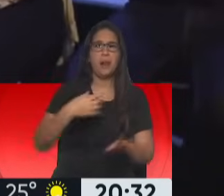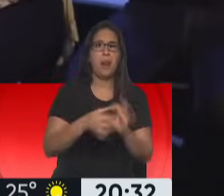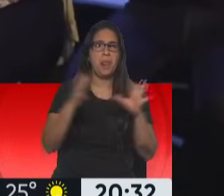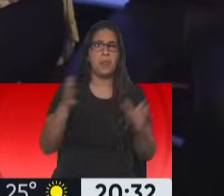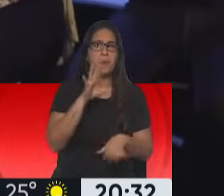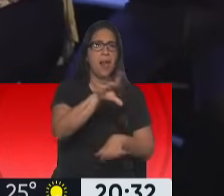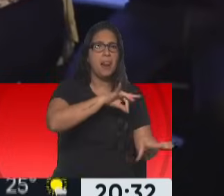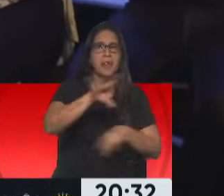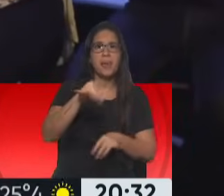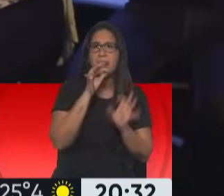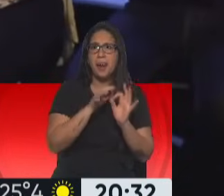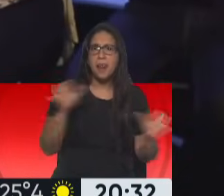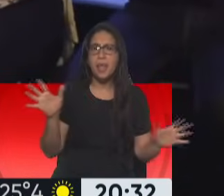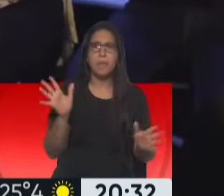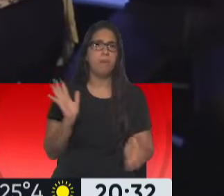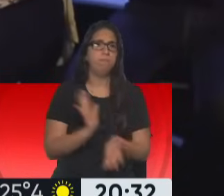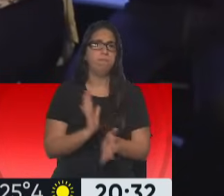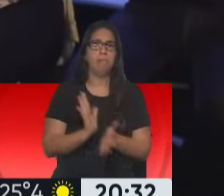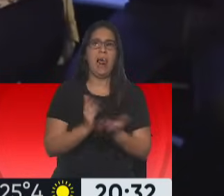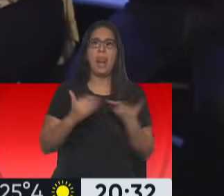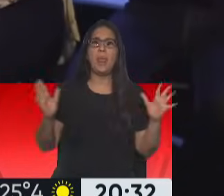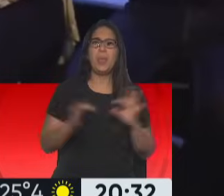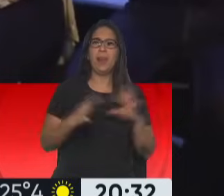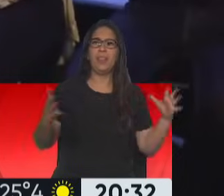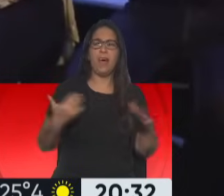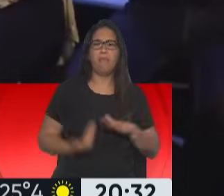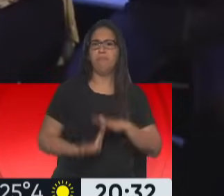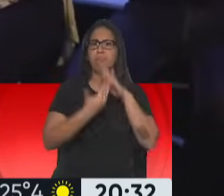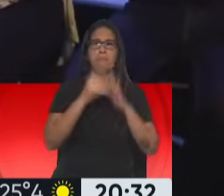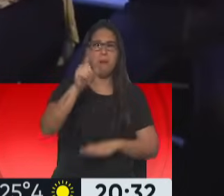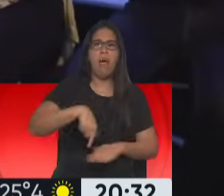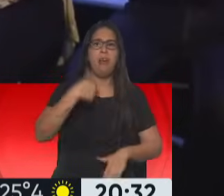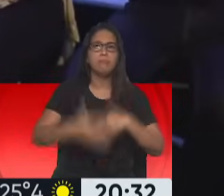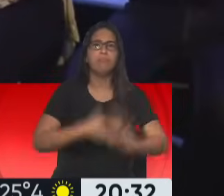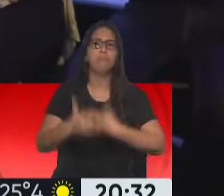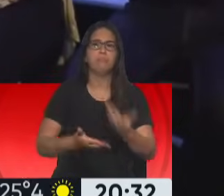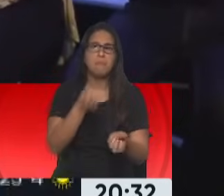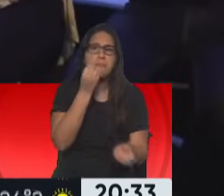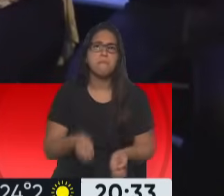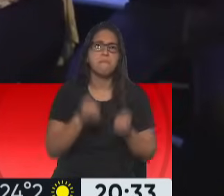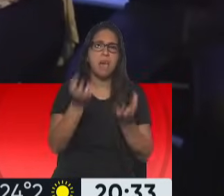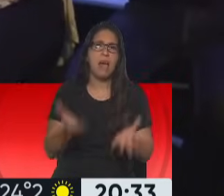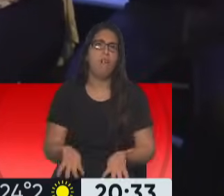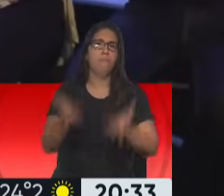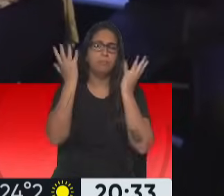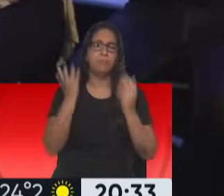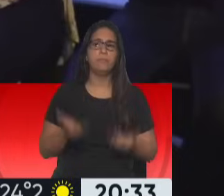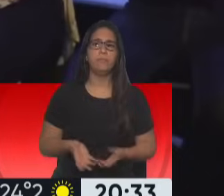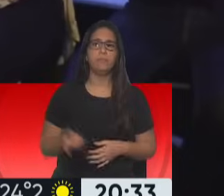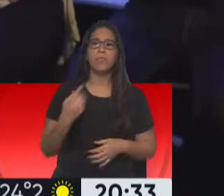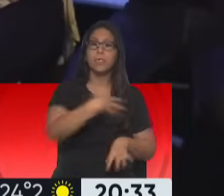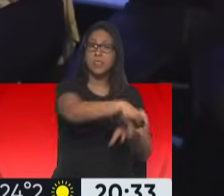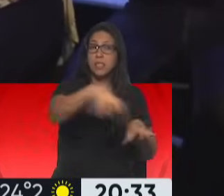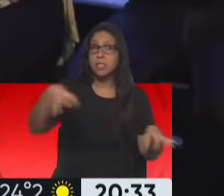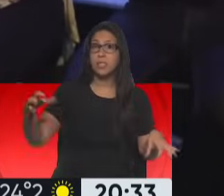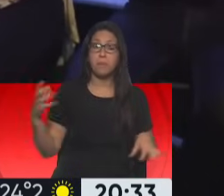elegir, siendo la libertad una condición fundamental para la prosperidad. A la vez, todos los agentes del sector privado